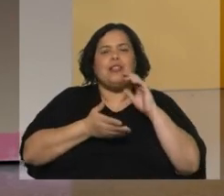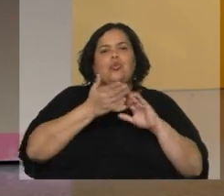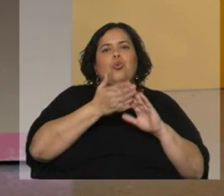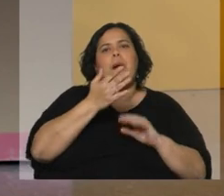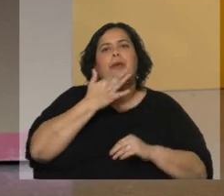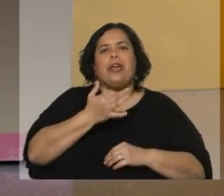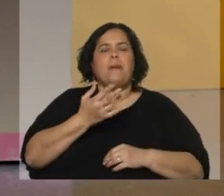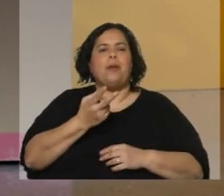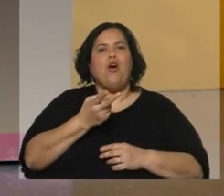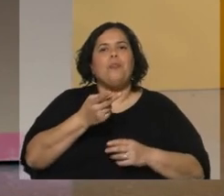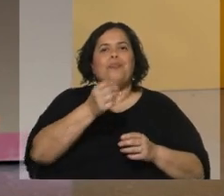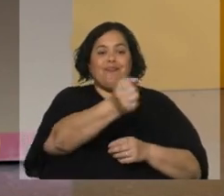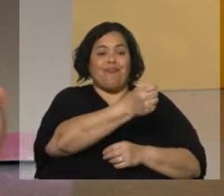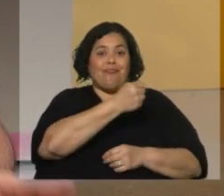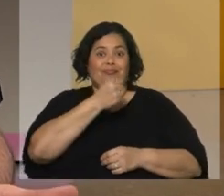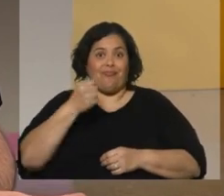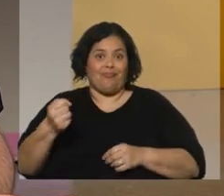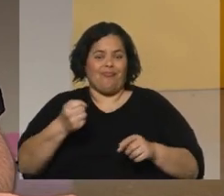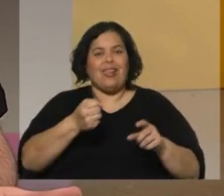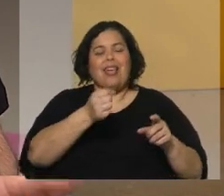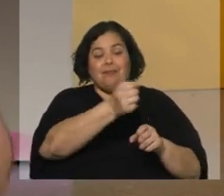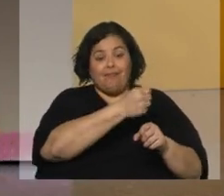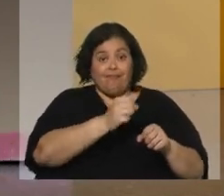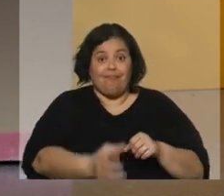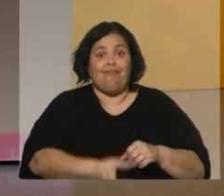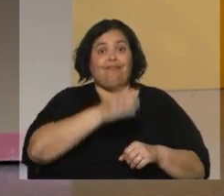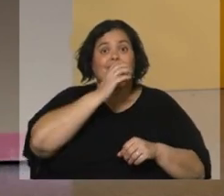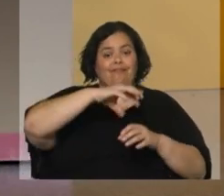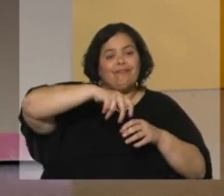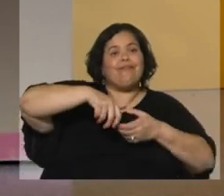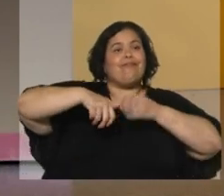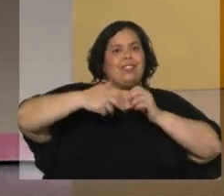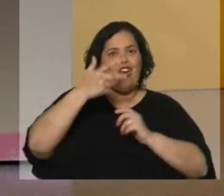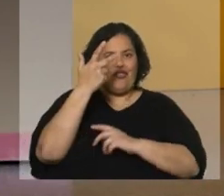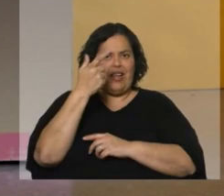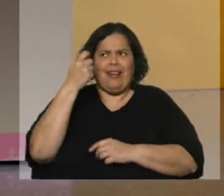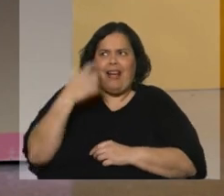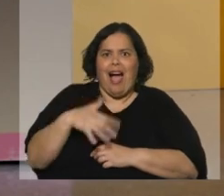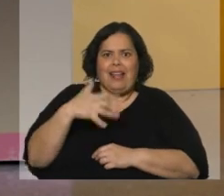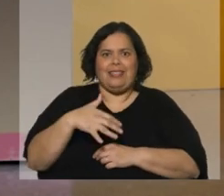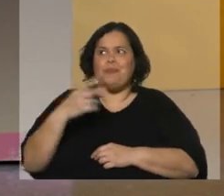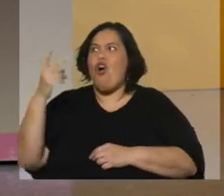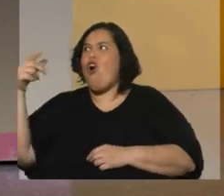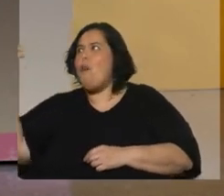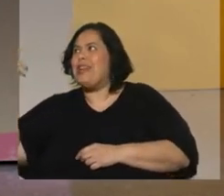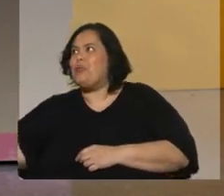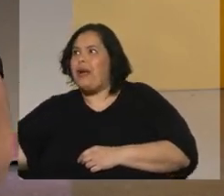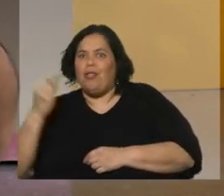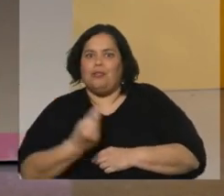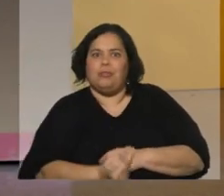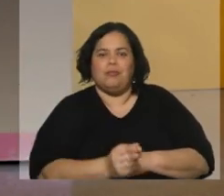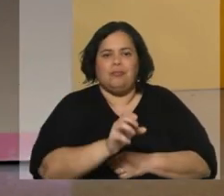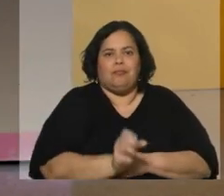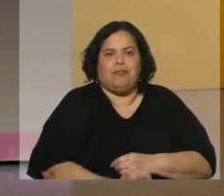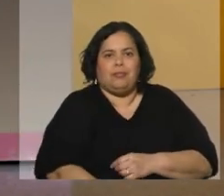la pones adentro entiendes Porque no la vas a pagar porque vales 10 dólares ahí no importa Y esto y esto yo lo he contado en lugares donde hay